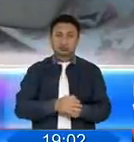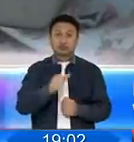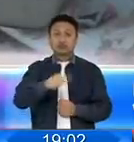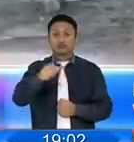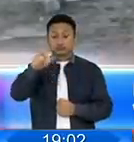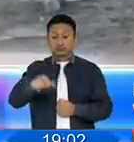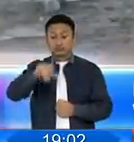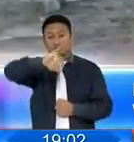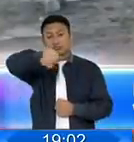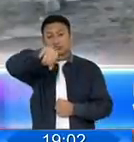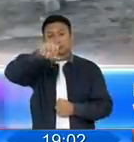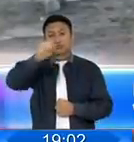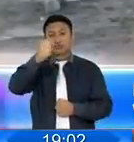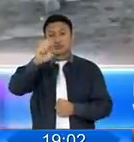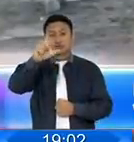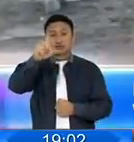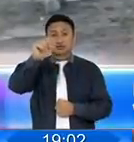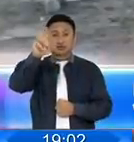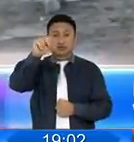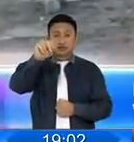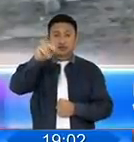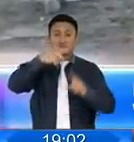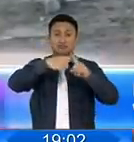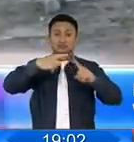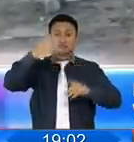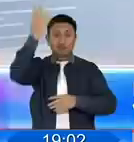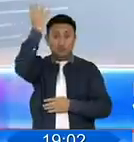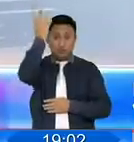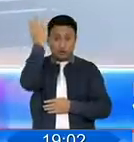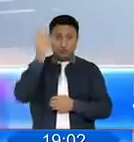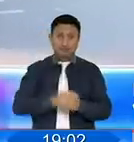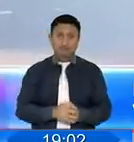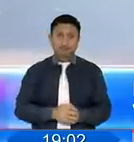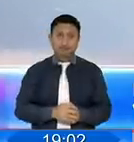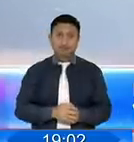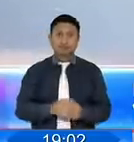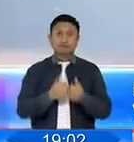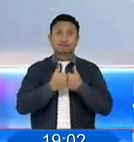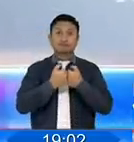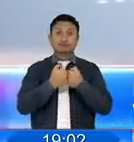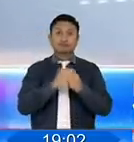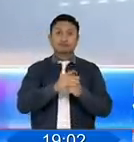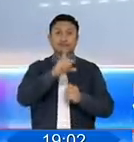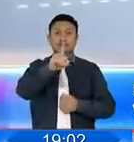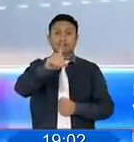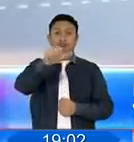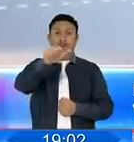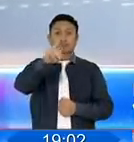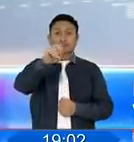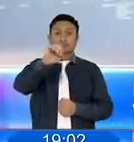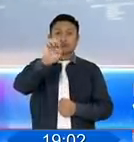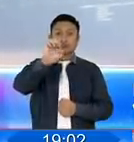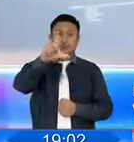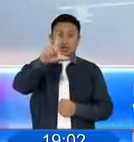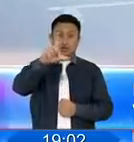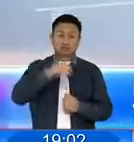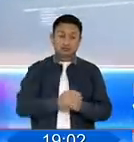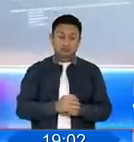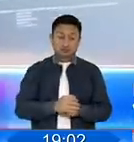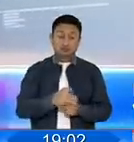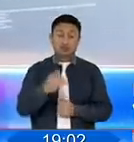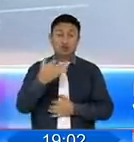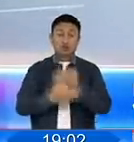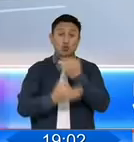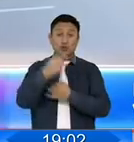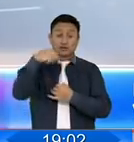Daniela Mieles Zambrano, ex reina de belleza, y su novio, Daniel Salcedo Bonilla, ese último buscado por la justicia